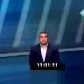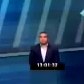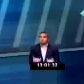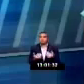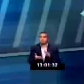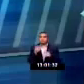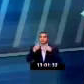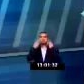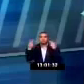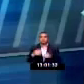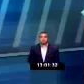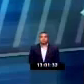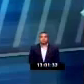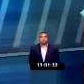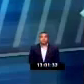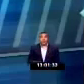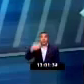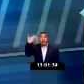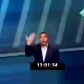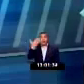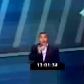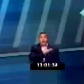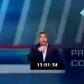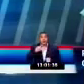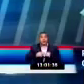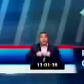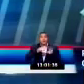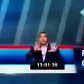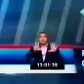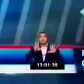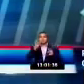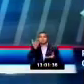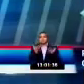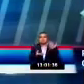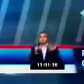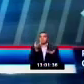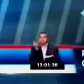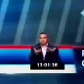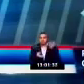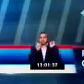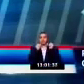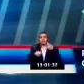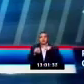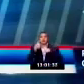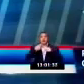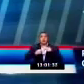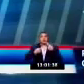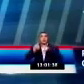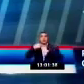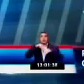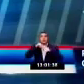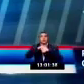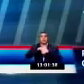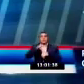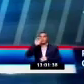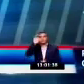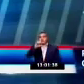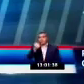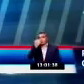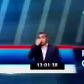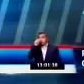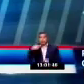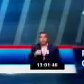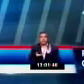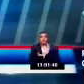Y vamos con lo anunciado, porque el alcalde de Quito, Jorge Yunda, no descartó la posibilidad de que la capital retorne al semáforo rojo ante